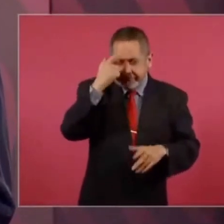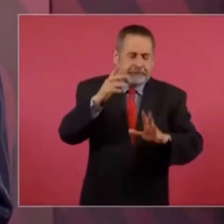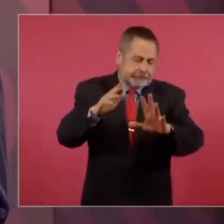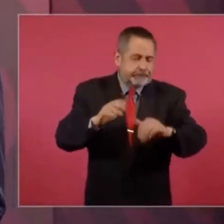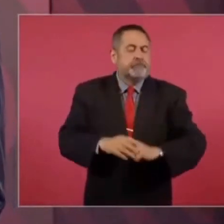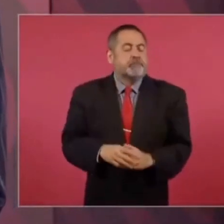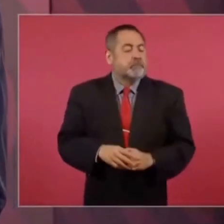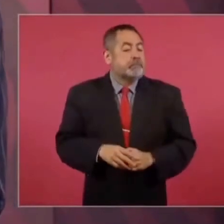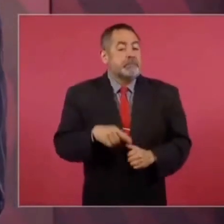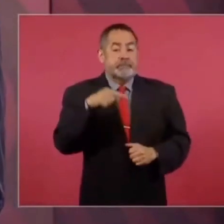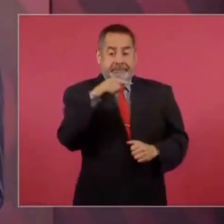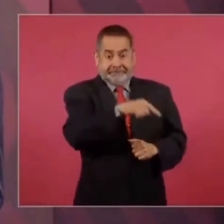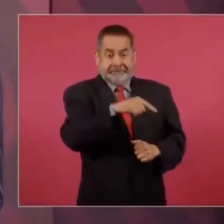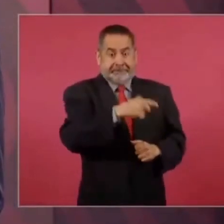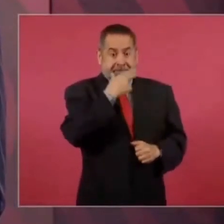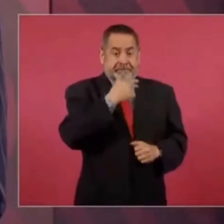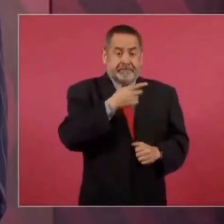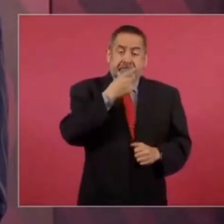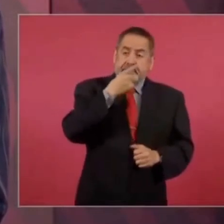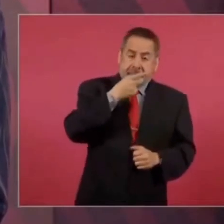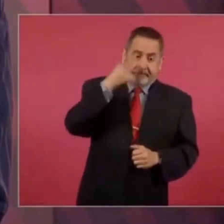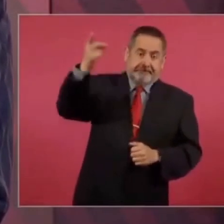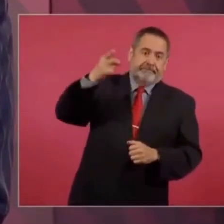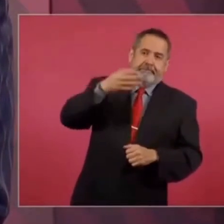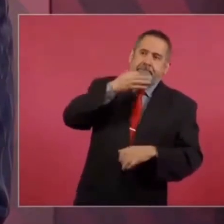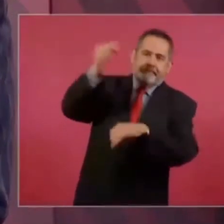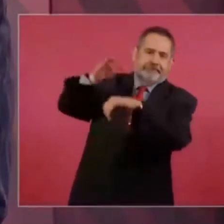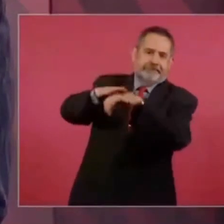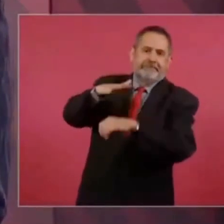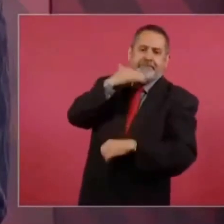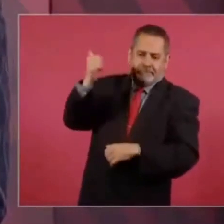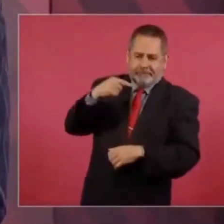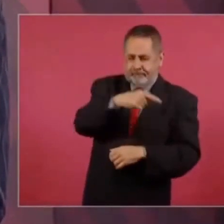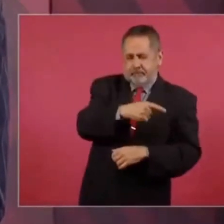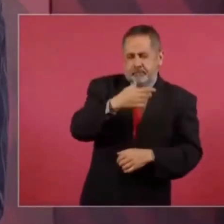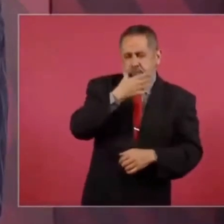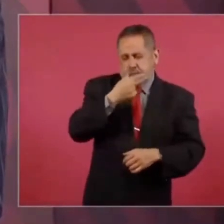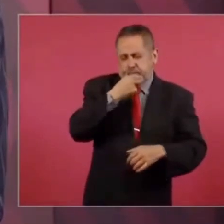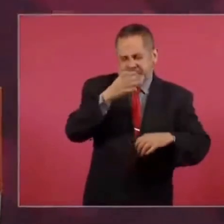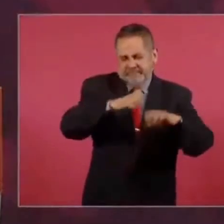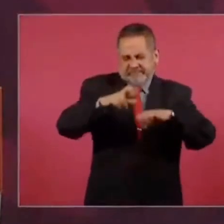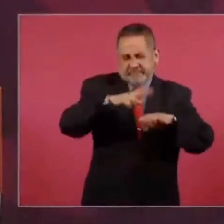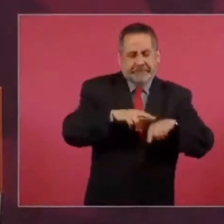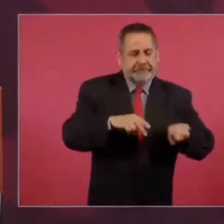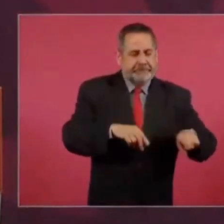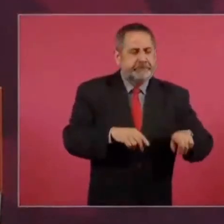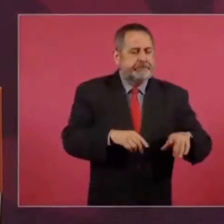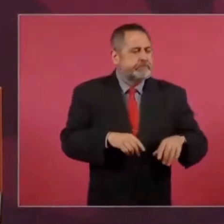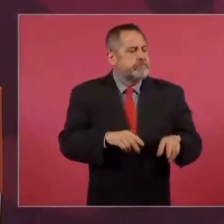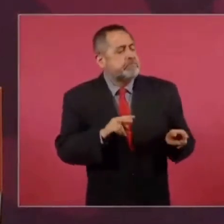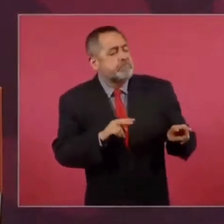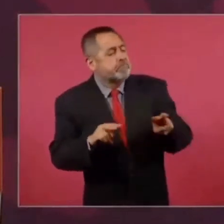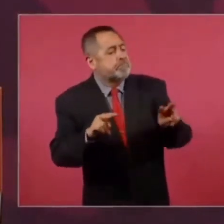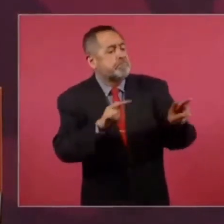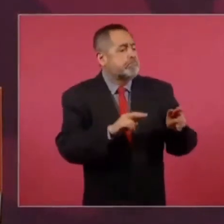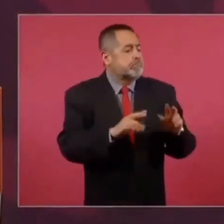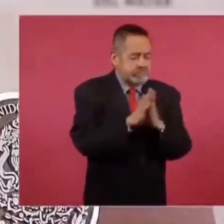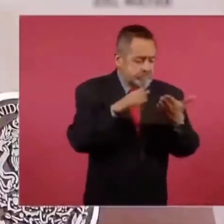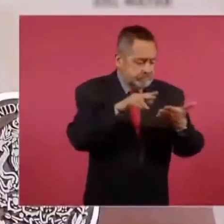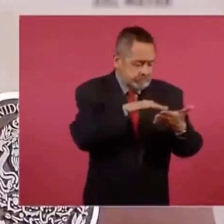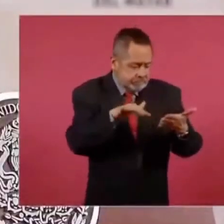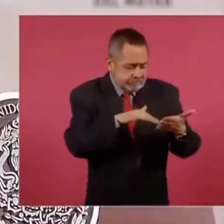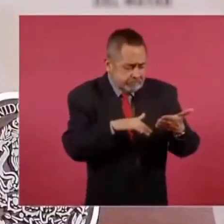y de la opinión pública, decía el alemán embajador en nuestro país,